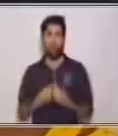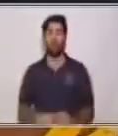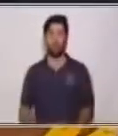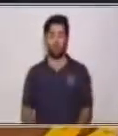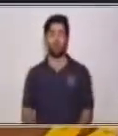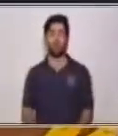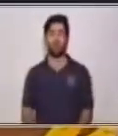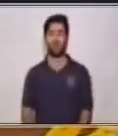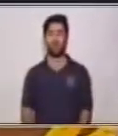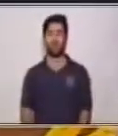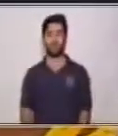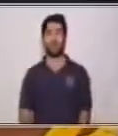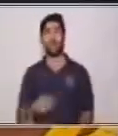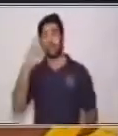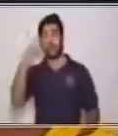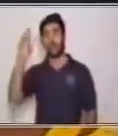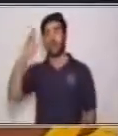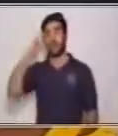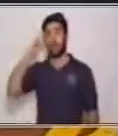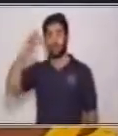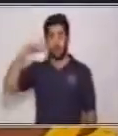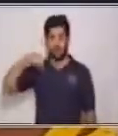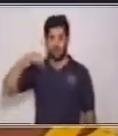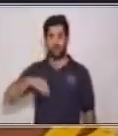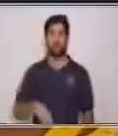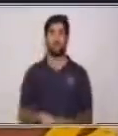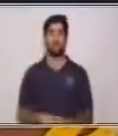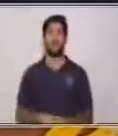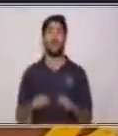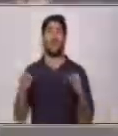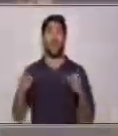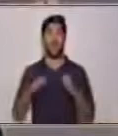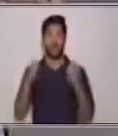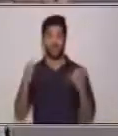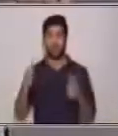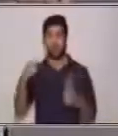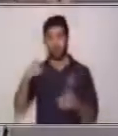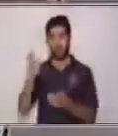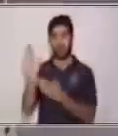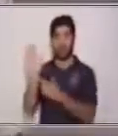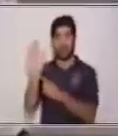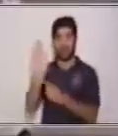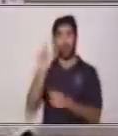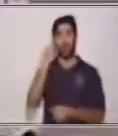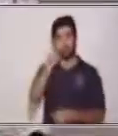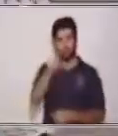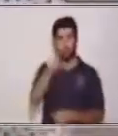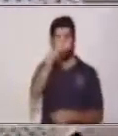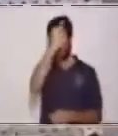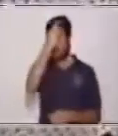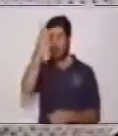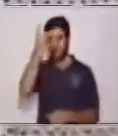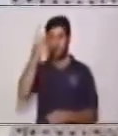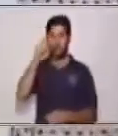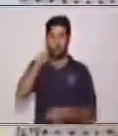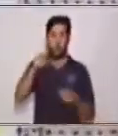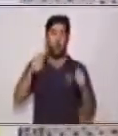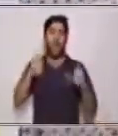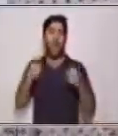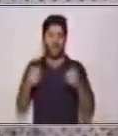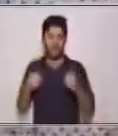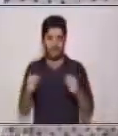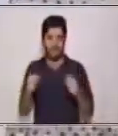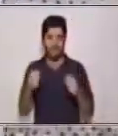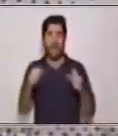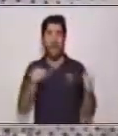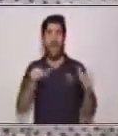estar resguardándote en tu casa. Entonces, esto te queda como tarea y actividad para que compartas no solo con tu familia,